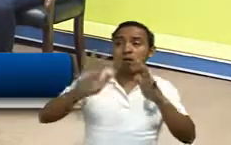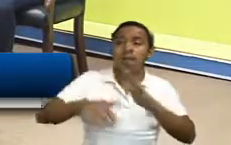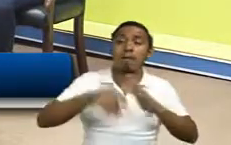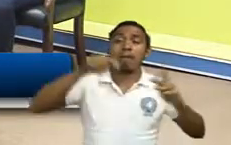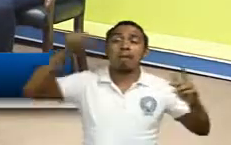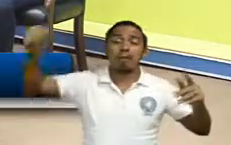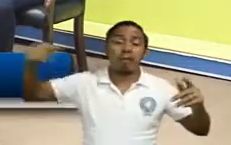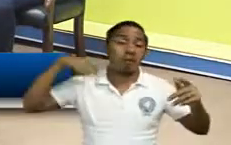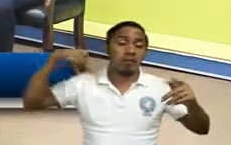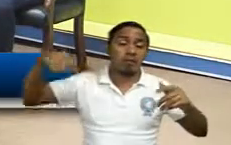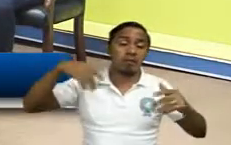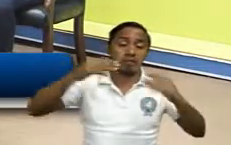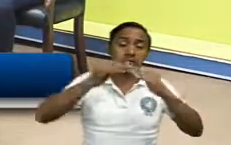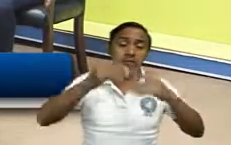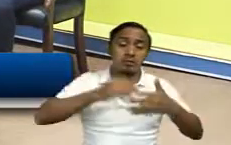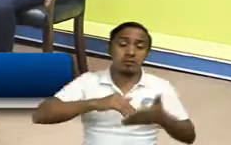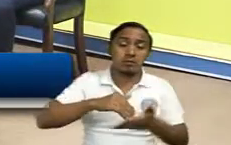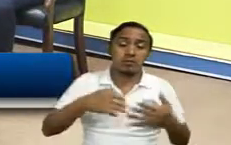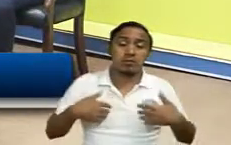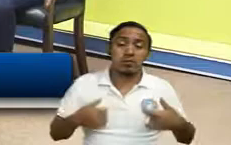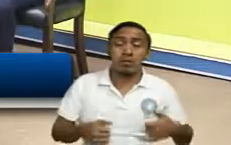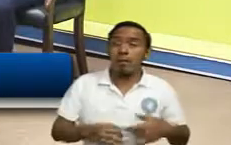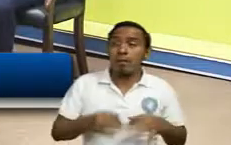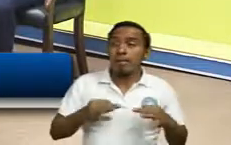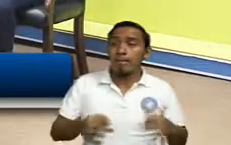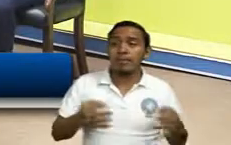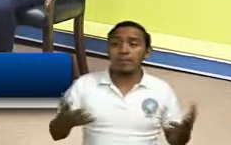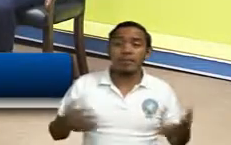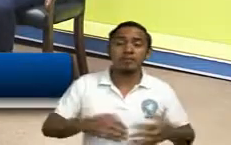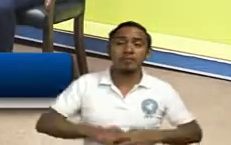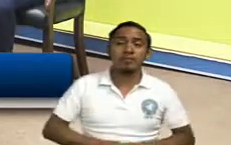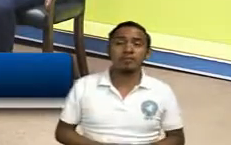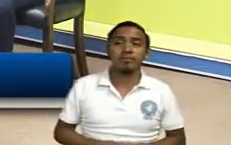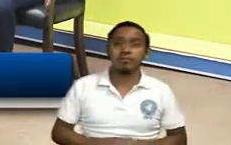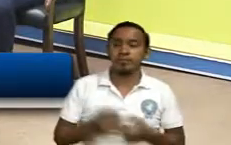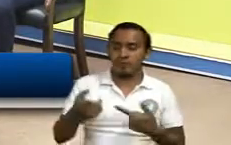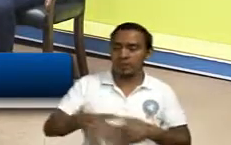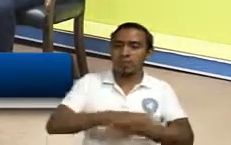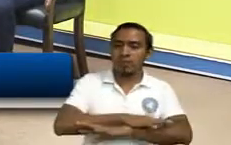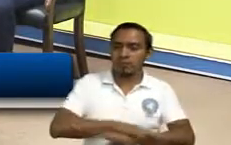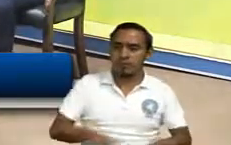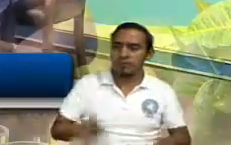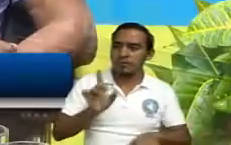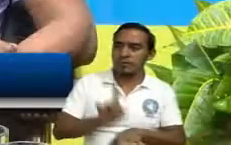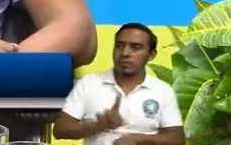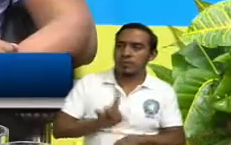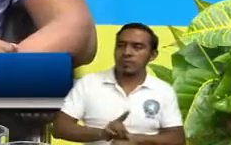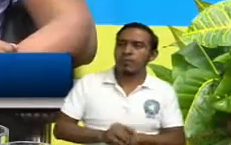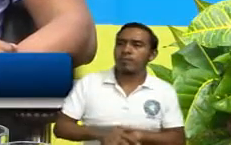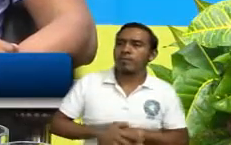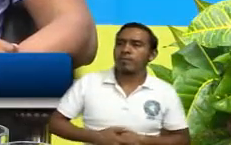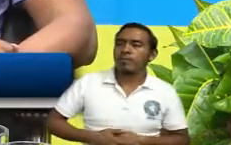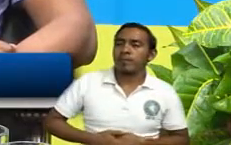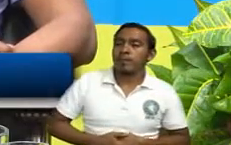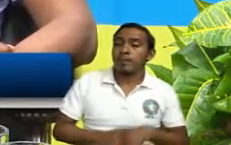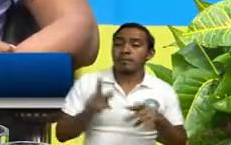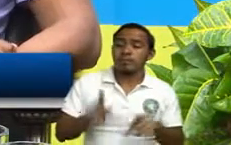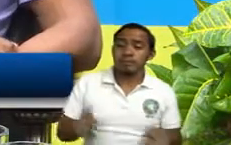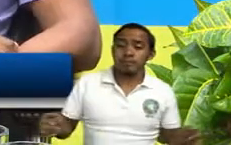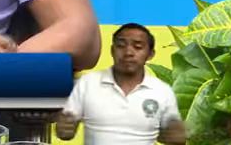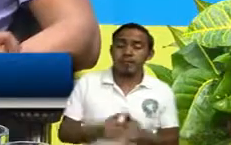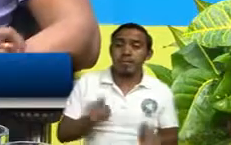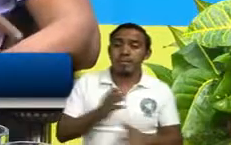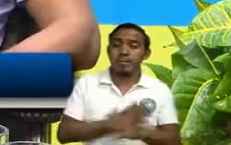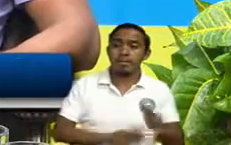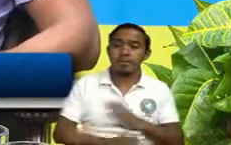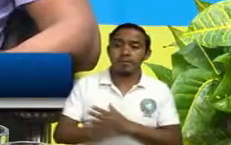salud se hace más complejo. Entonces nosotros nos movemos hacia él. Ya para concluir, sí, doctora, incluso las personas con